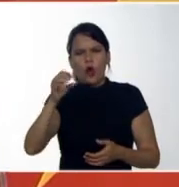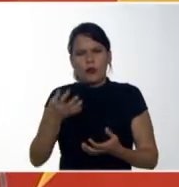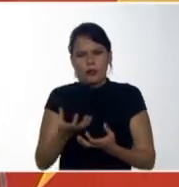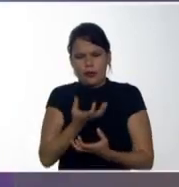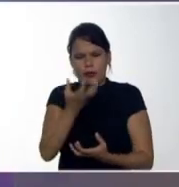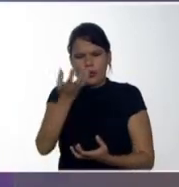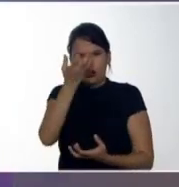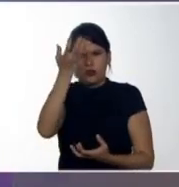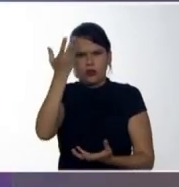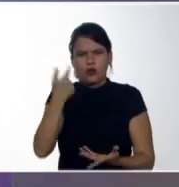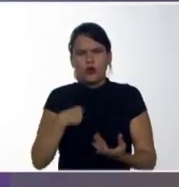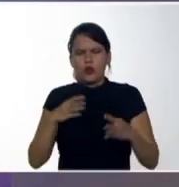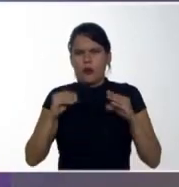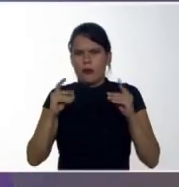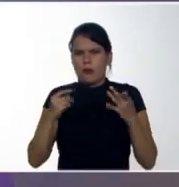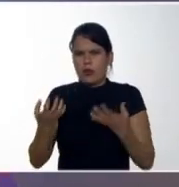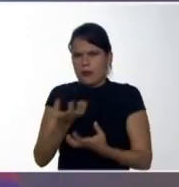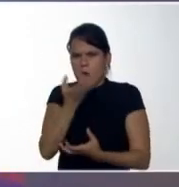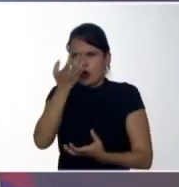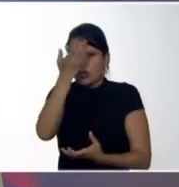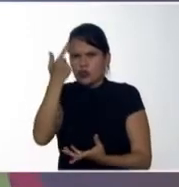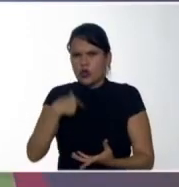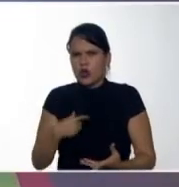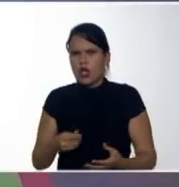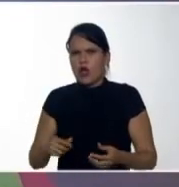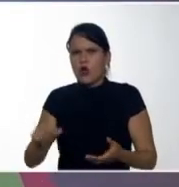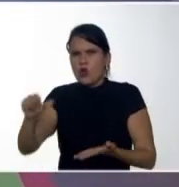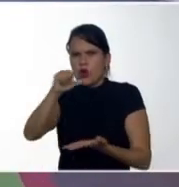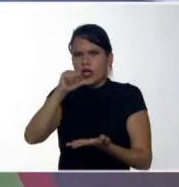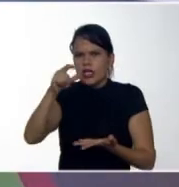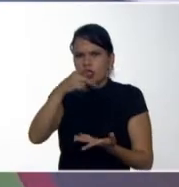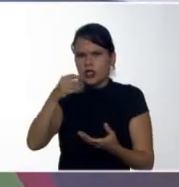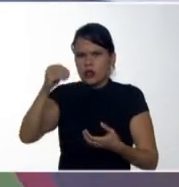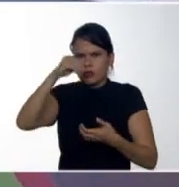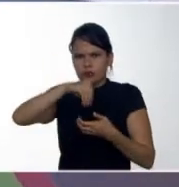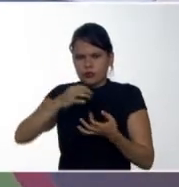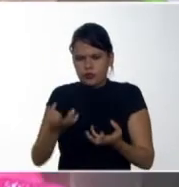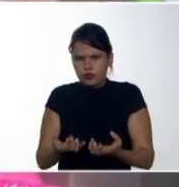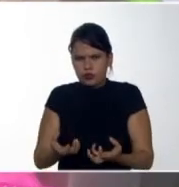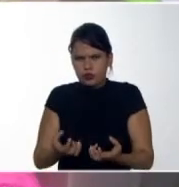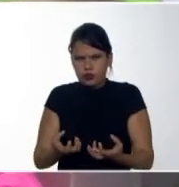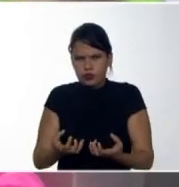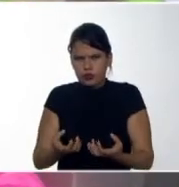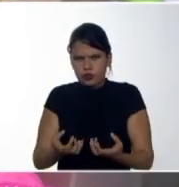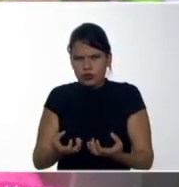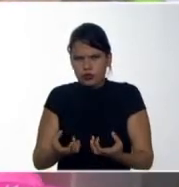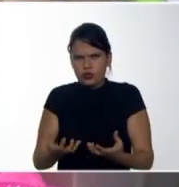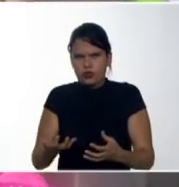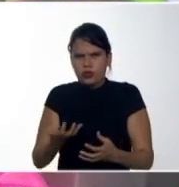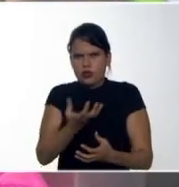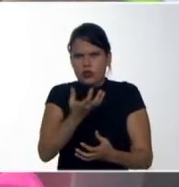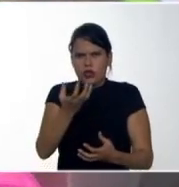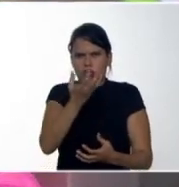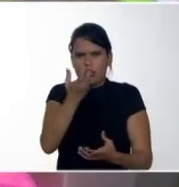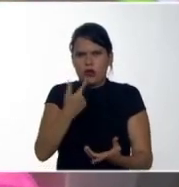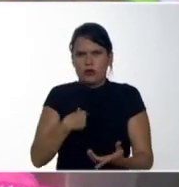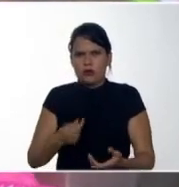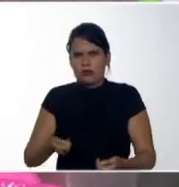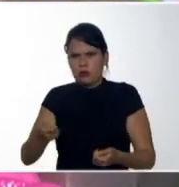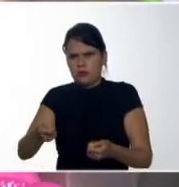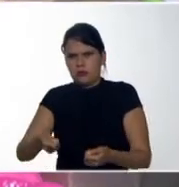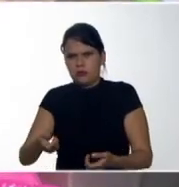lo sometemos a calor, ¿sí? Lo colocamos en nuestra, por ejemplo, en la hornilla.